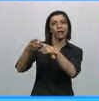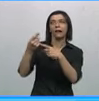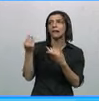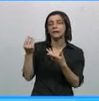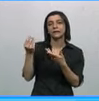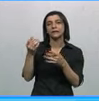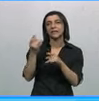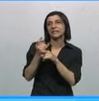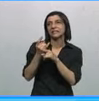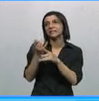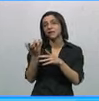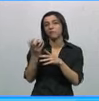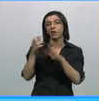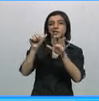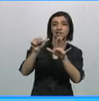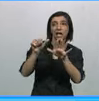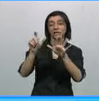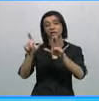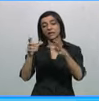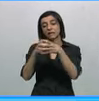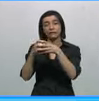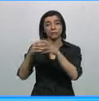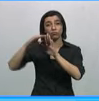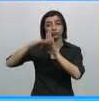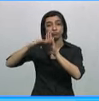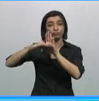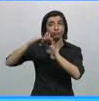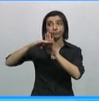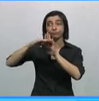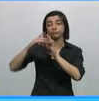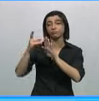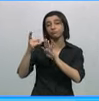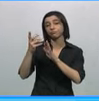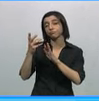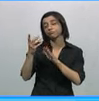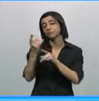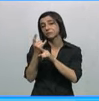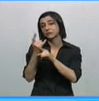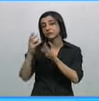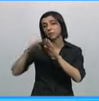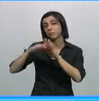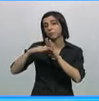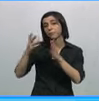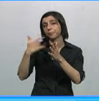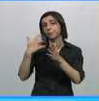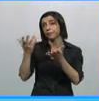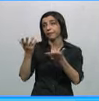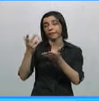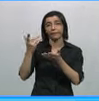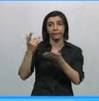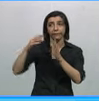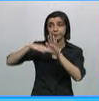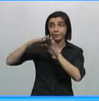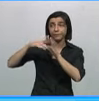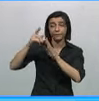seis o siete equipos primeros de todas esas ligas, el 80% son todos jugadores de selección.